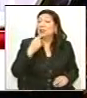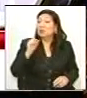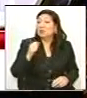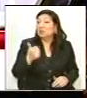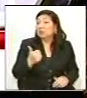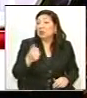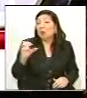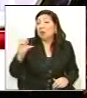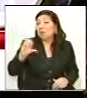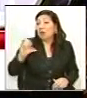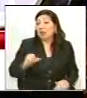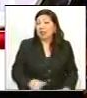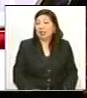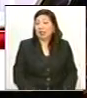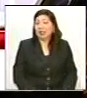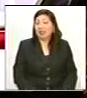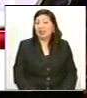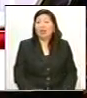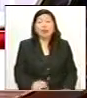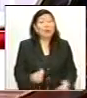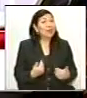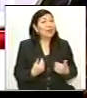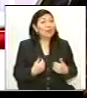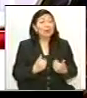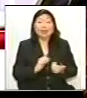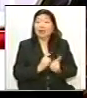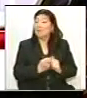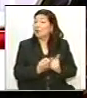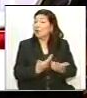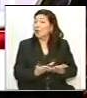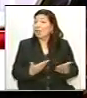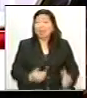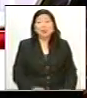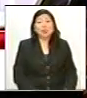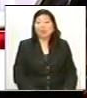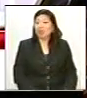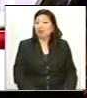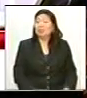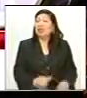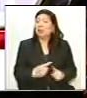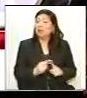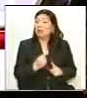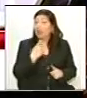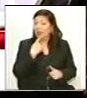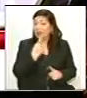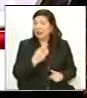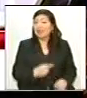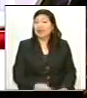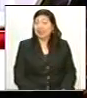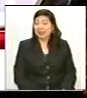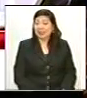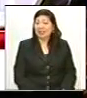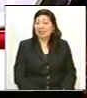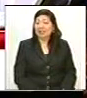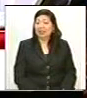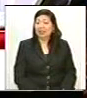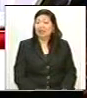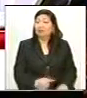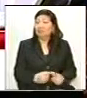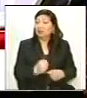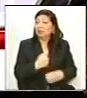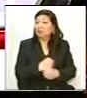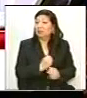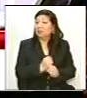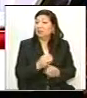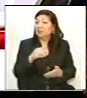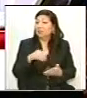bien o está mal. No tiene que cambiar las cosas. De hecho, en varios, como usted bien menciona, en varias obras donde